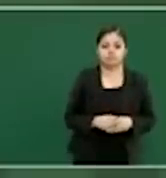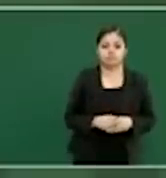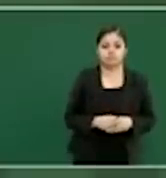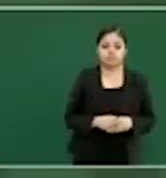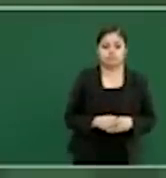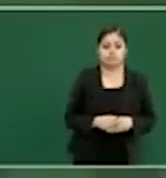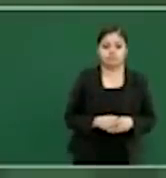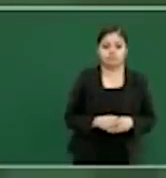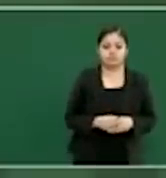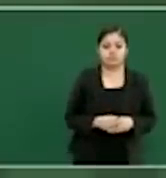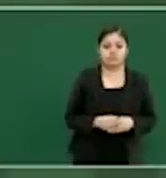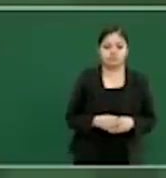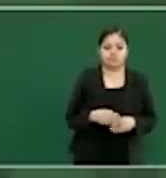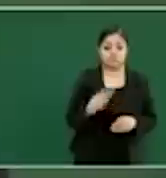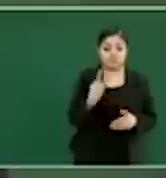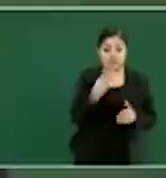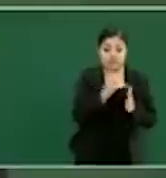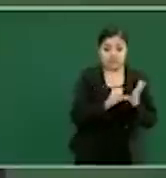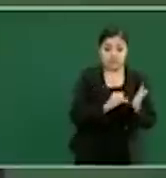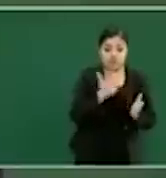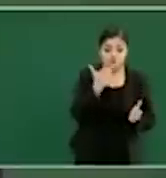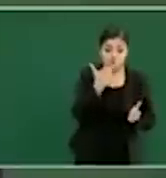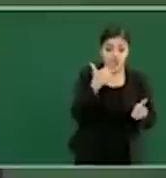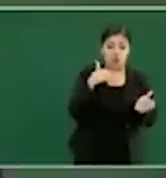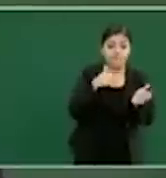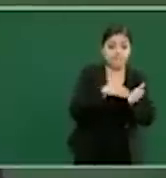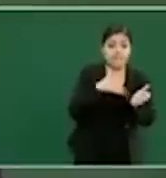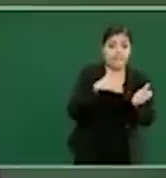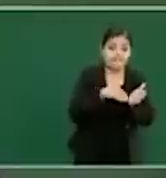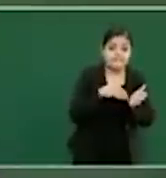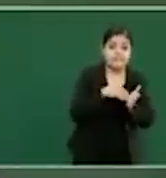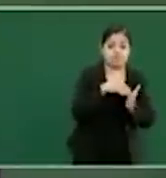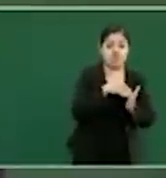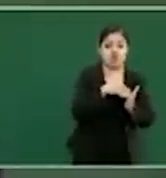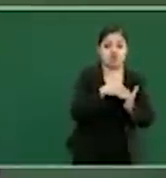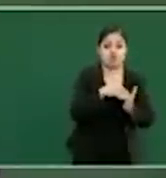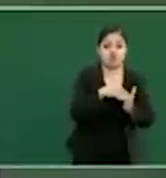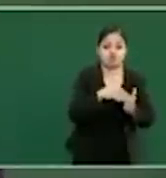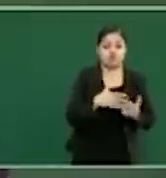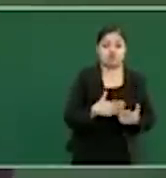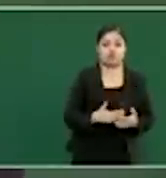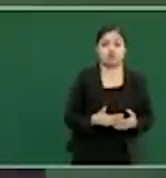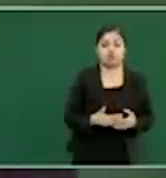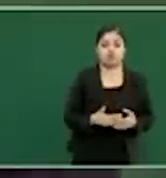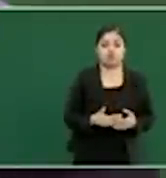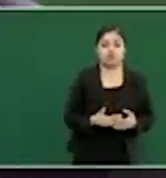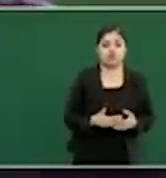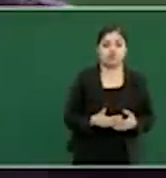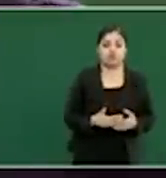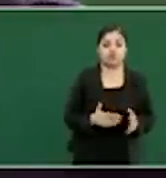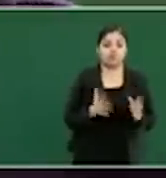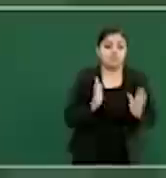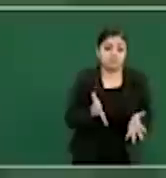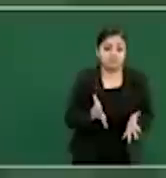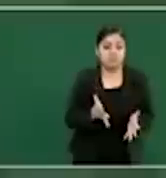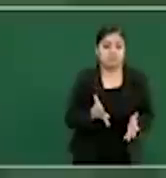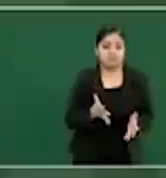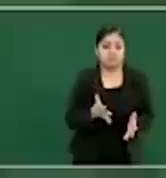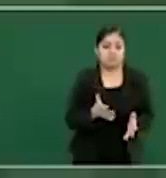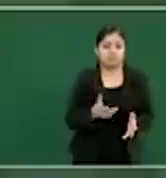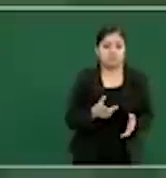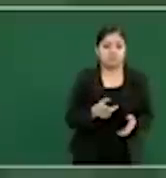En los primeros tres meses, 8,000. Y estamos como